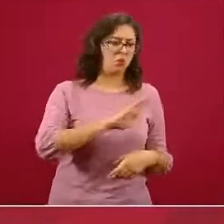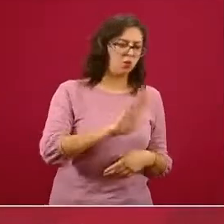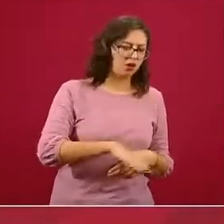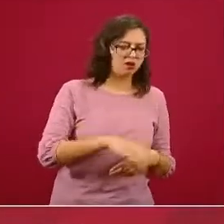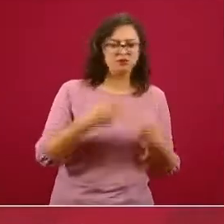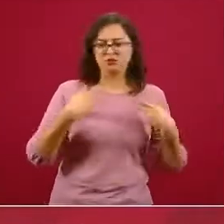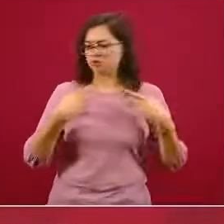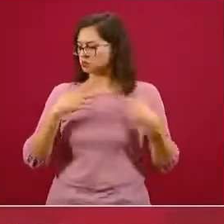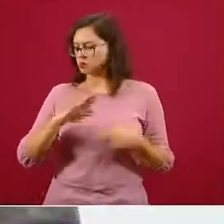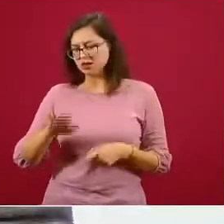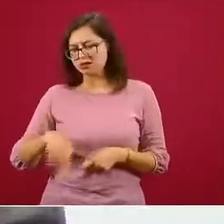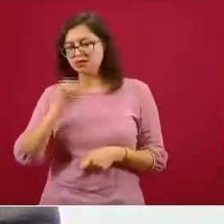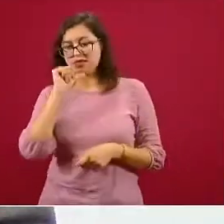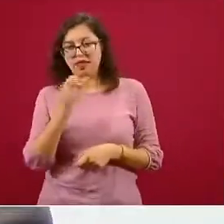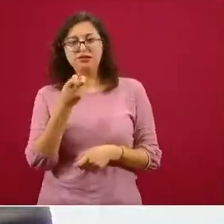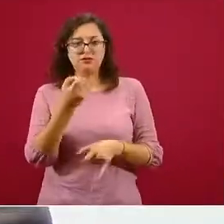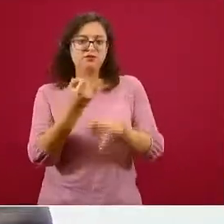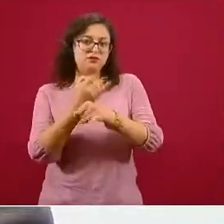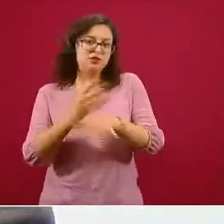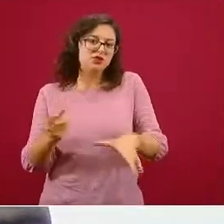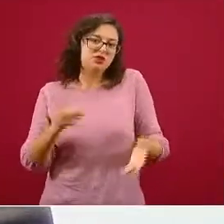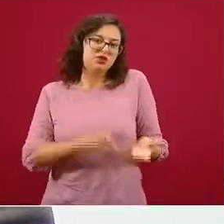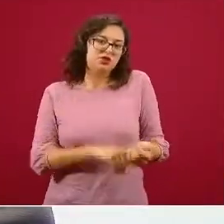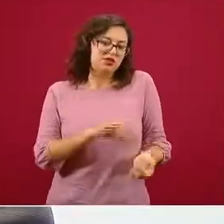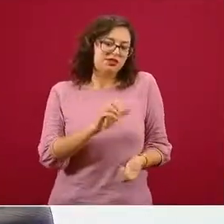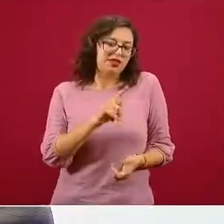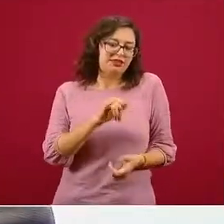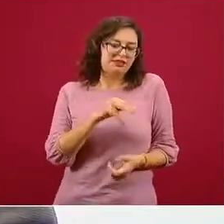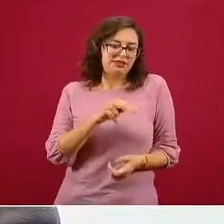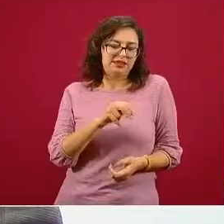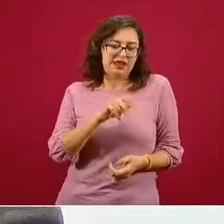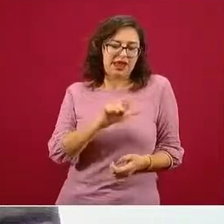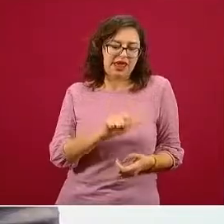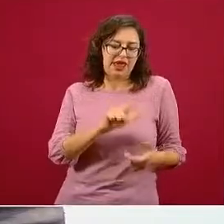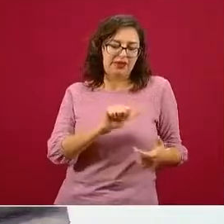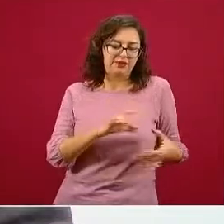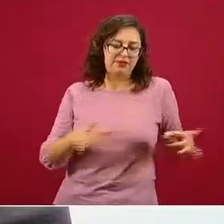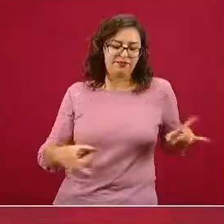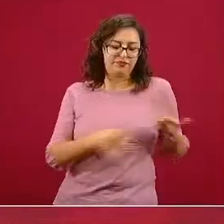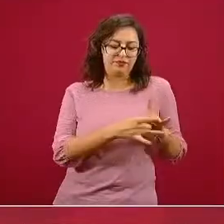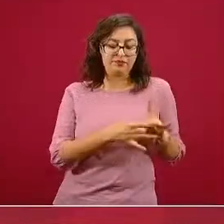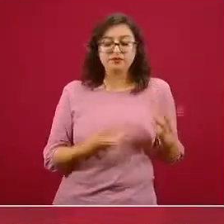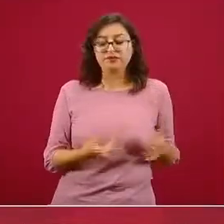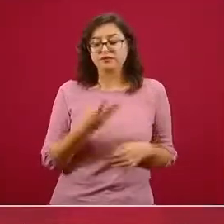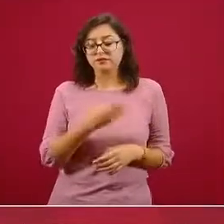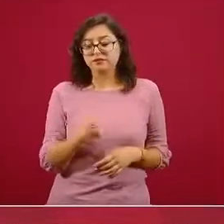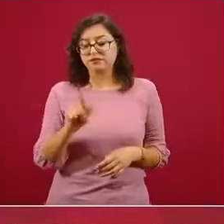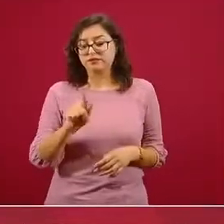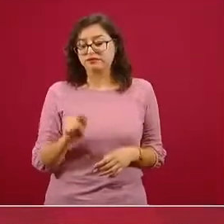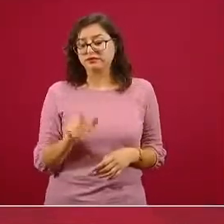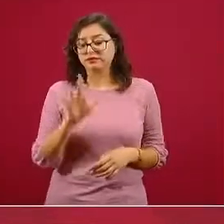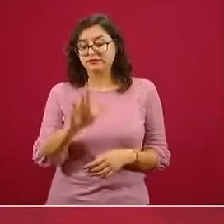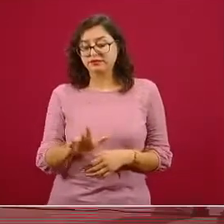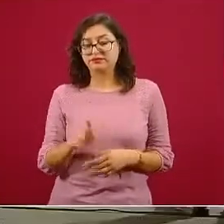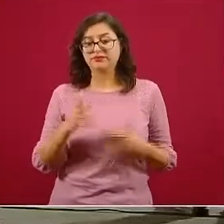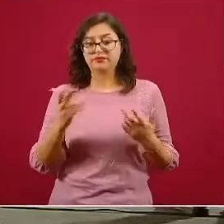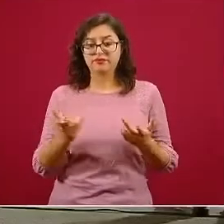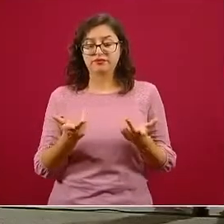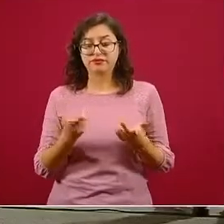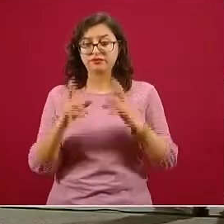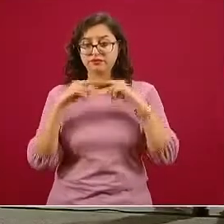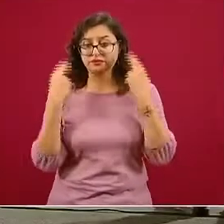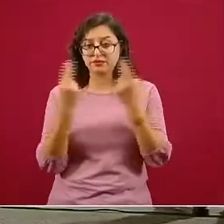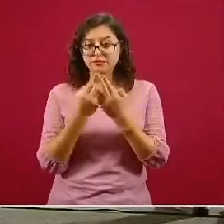proviene de allí. Estas 475 unidades no son centros de monitoreo